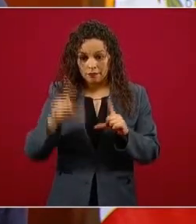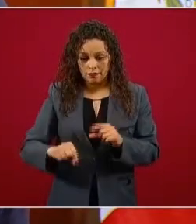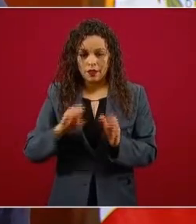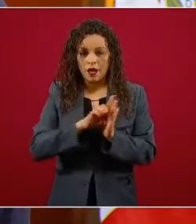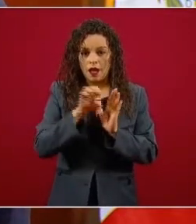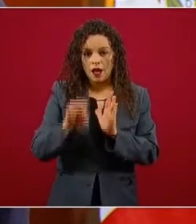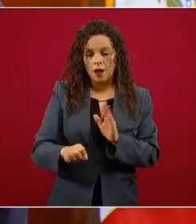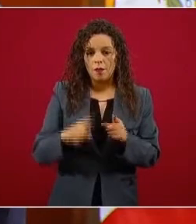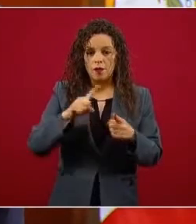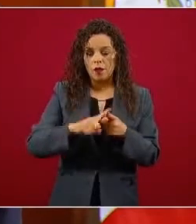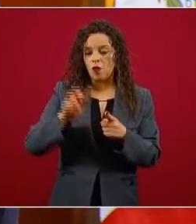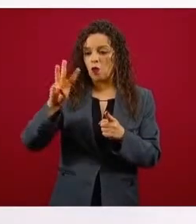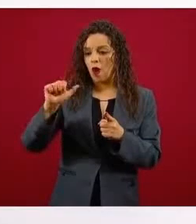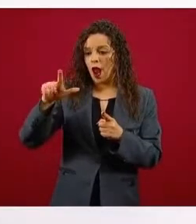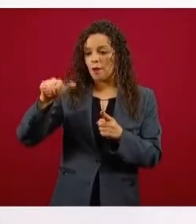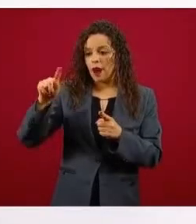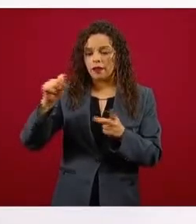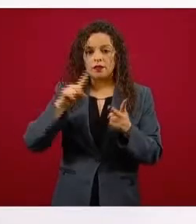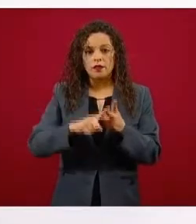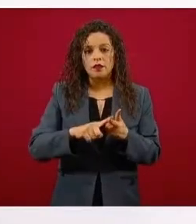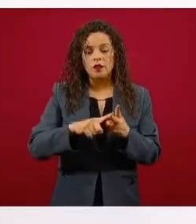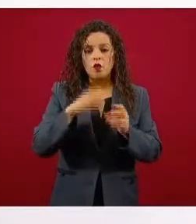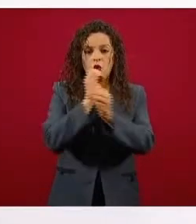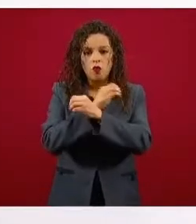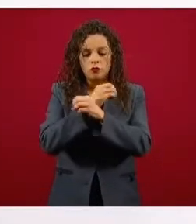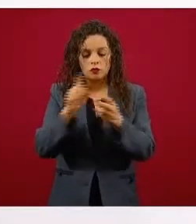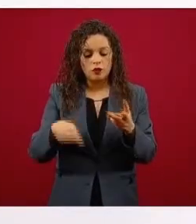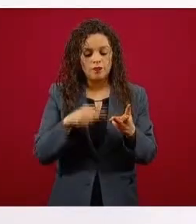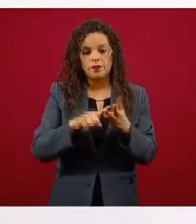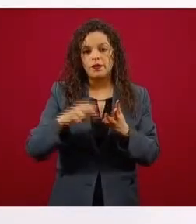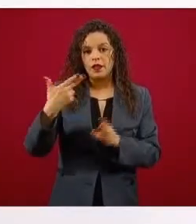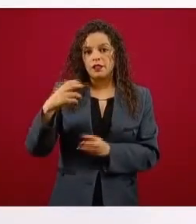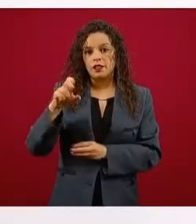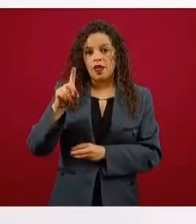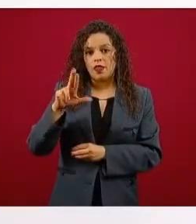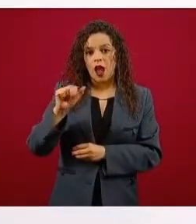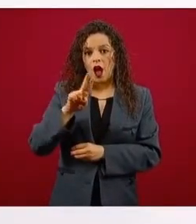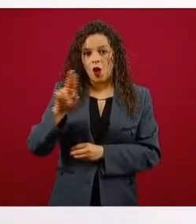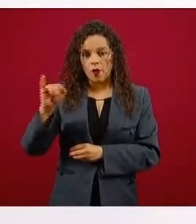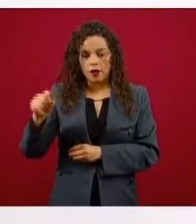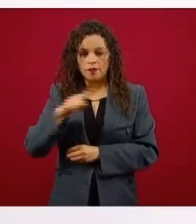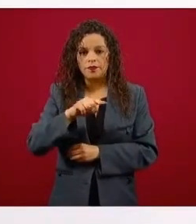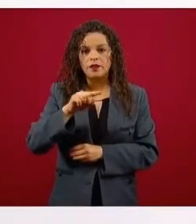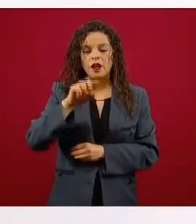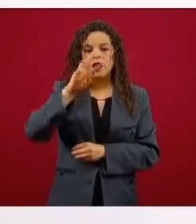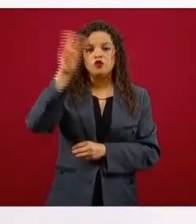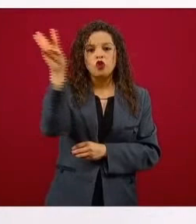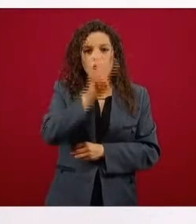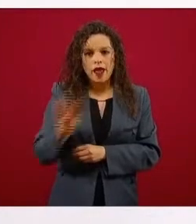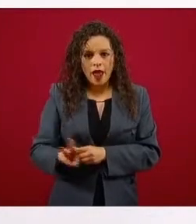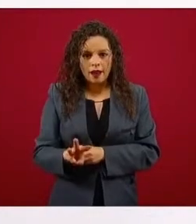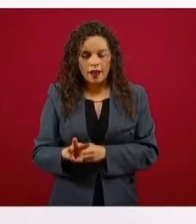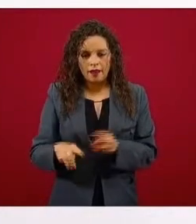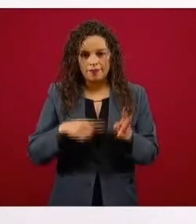Walmart, Oxxo, Soriana, Chedraui y otras, sumaron